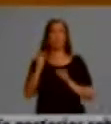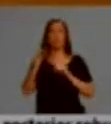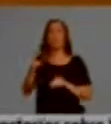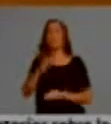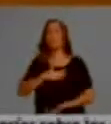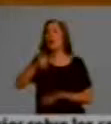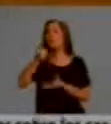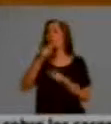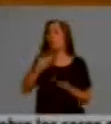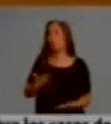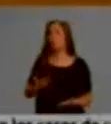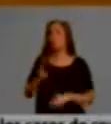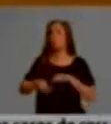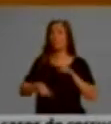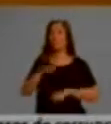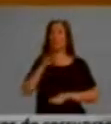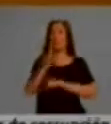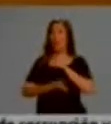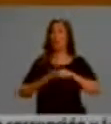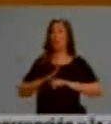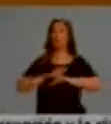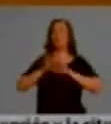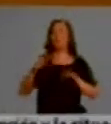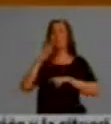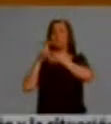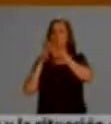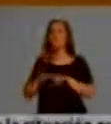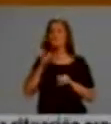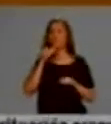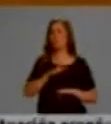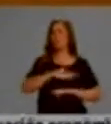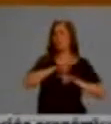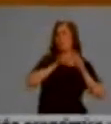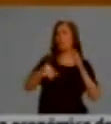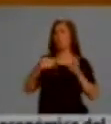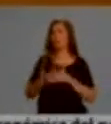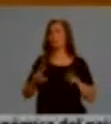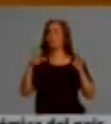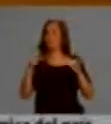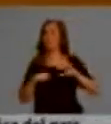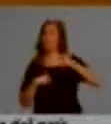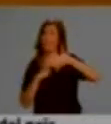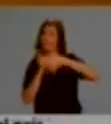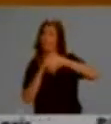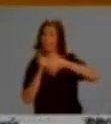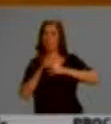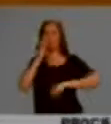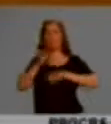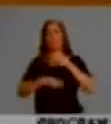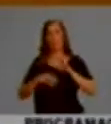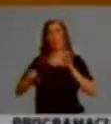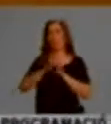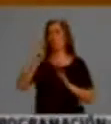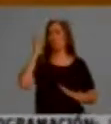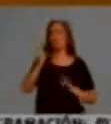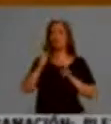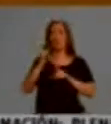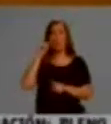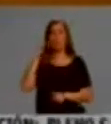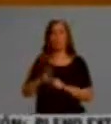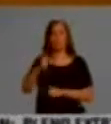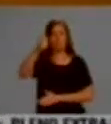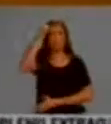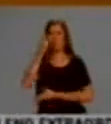situación patrimonial al final de su mandato, entre otras cuestiones. 5. Una reforma del Código Penal cuyo objetivo es